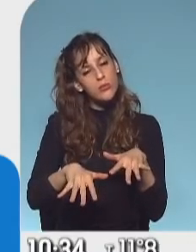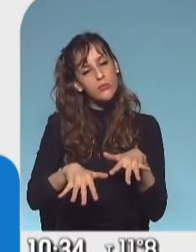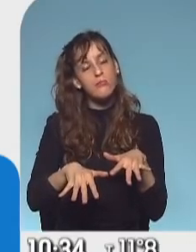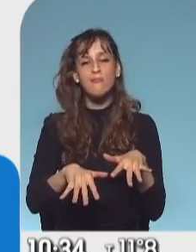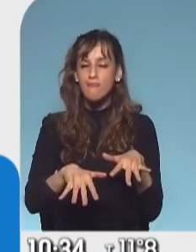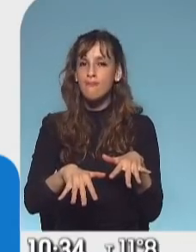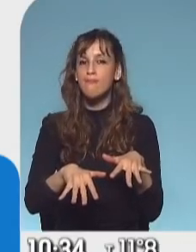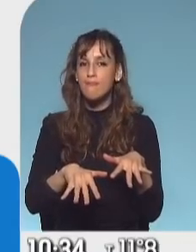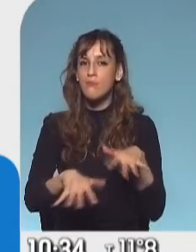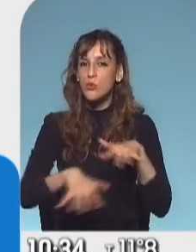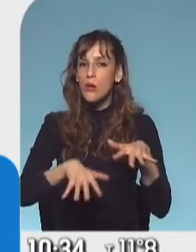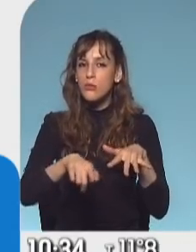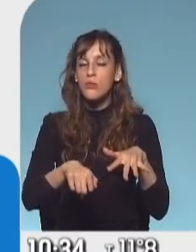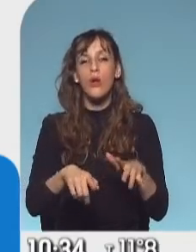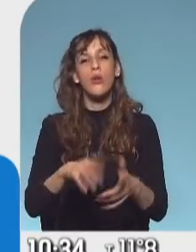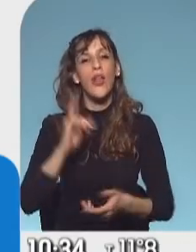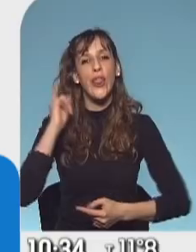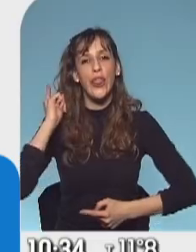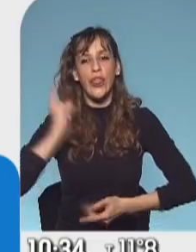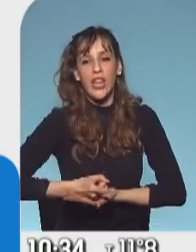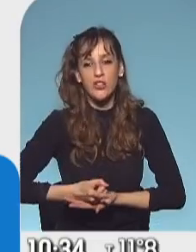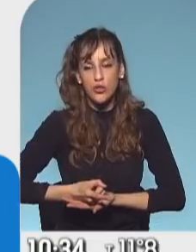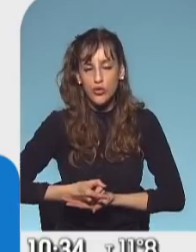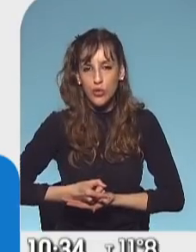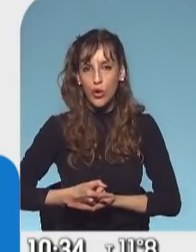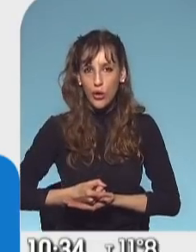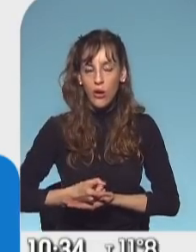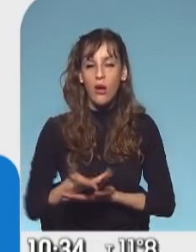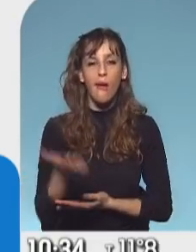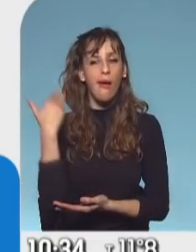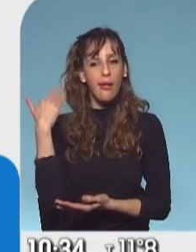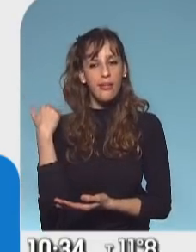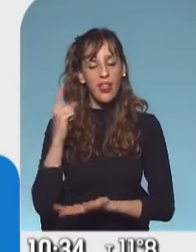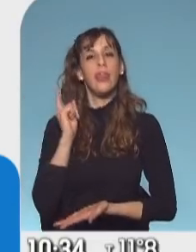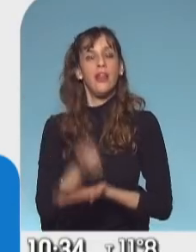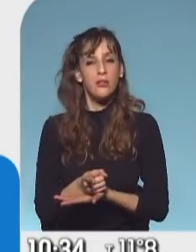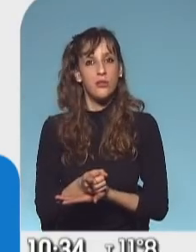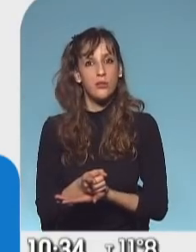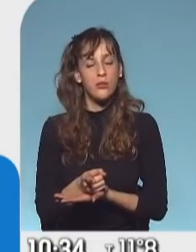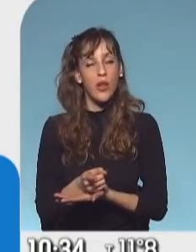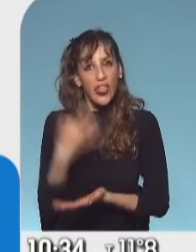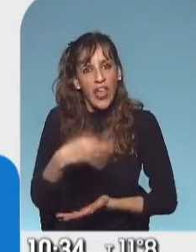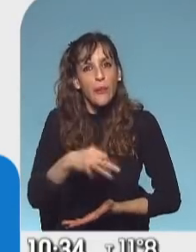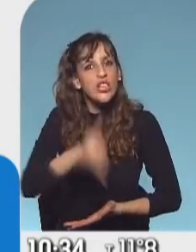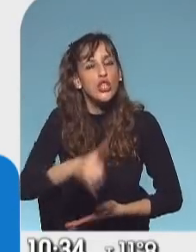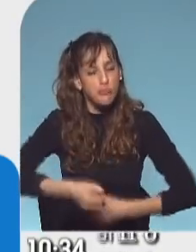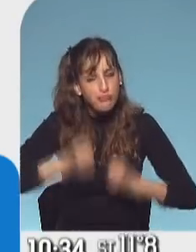y sin tomar las decisiones, sin tomar las acciones que son imperiosas